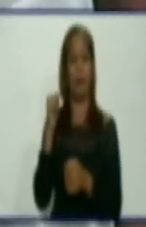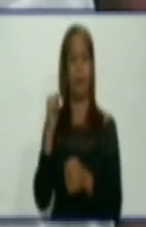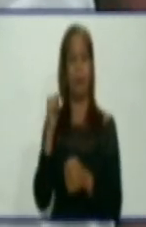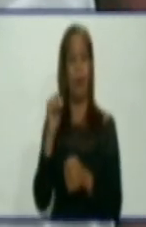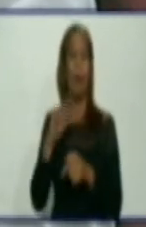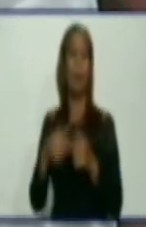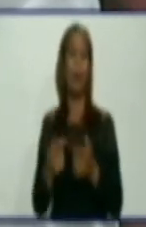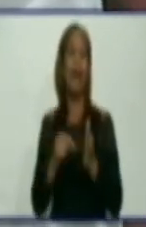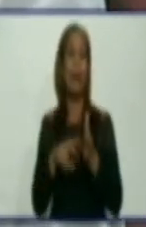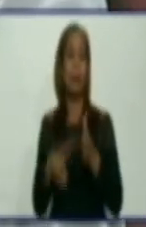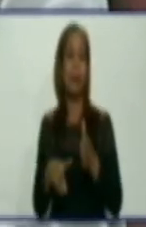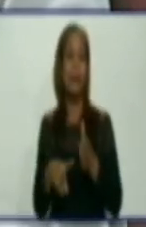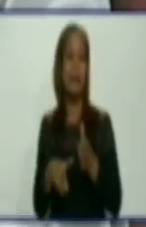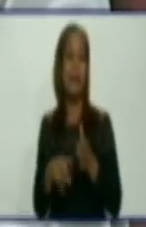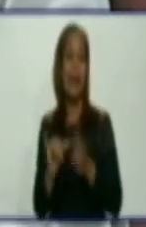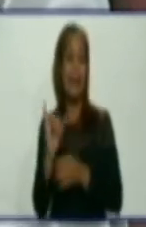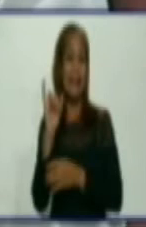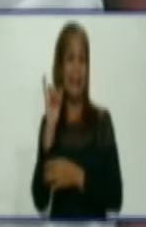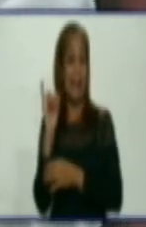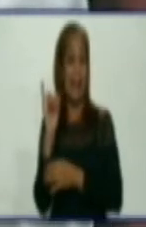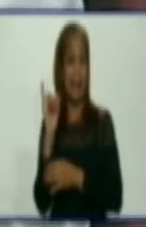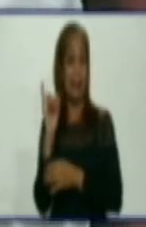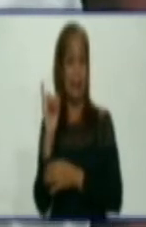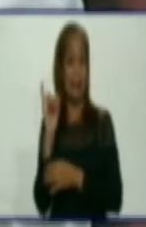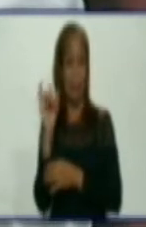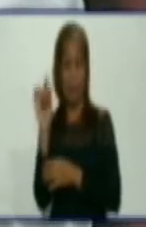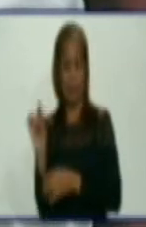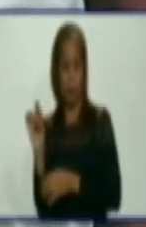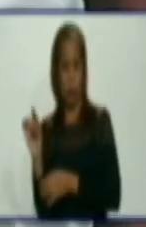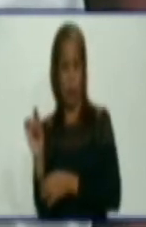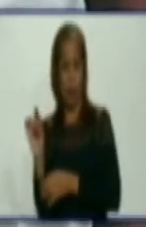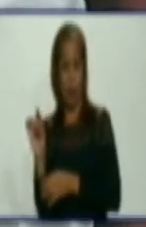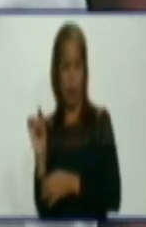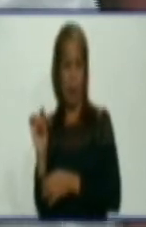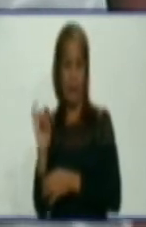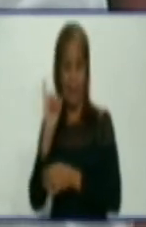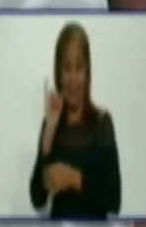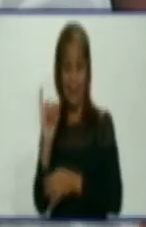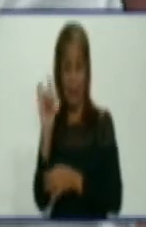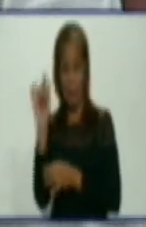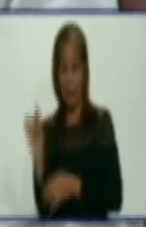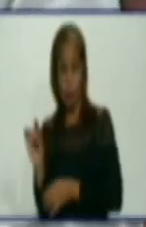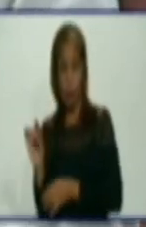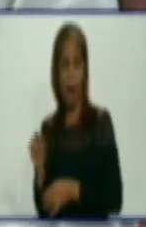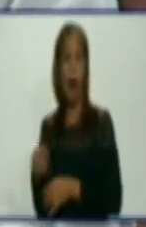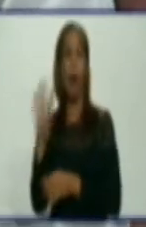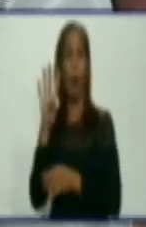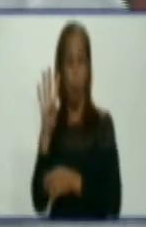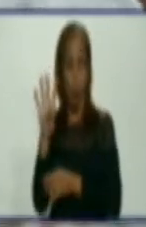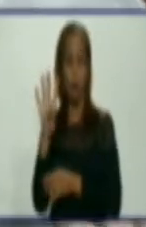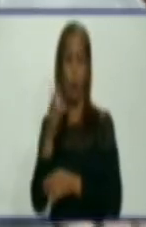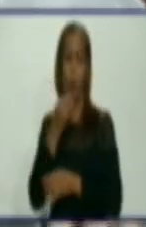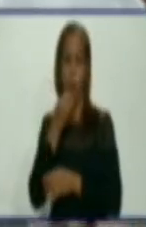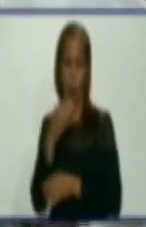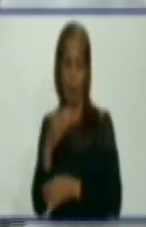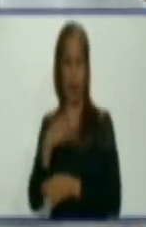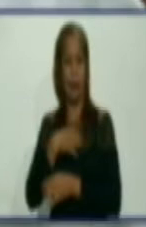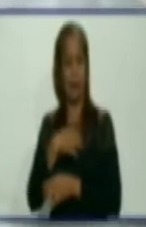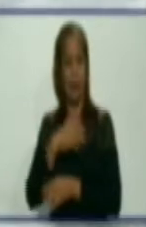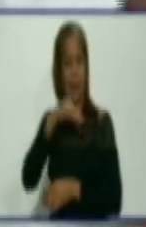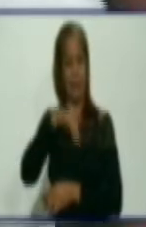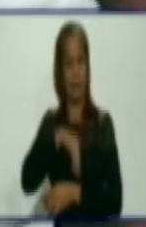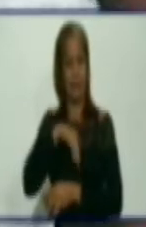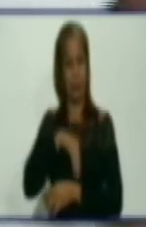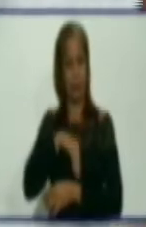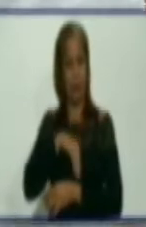granmenses tienen síntomas respiratorios al enfermarse, hay 4 que no lo tienen, y esos no lo sabemos. Lo